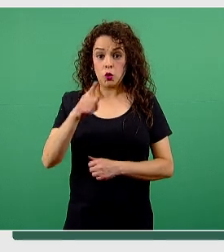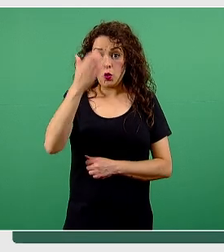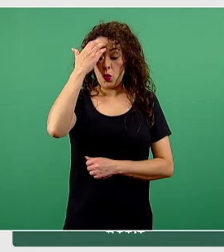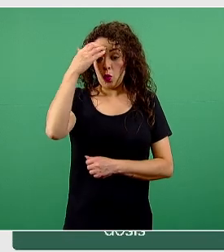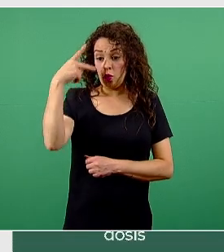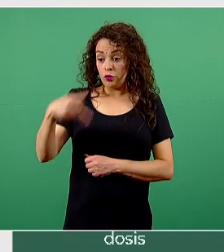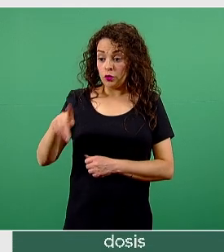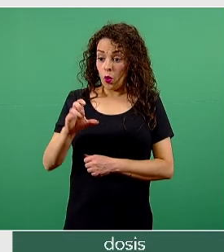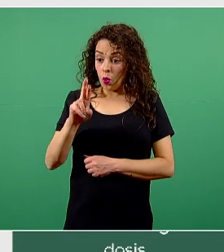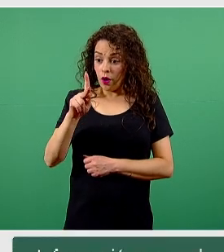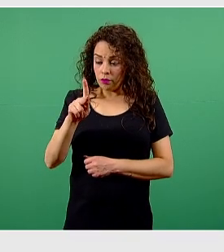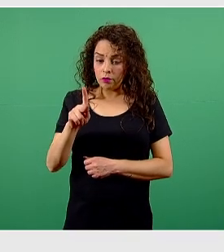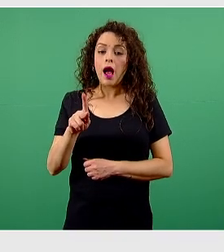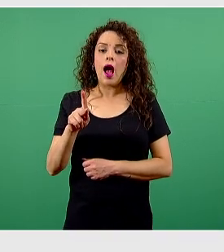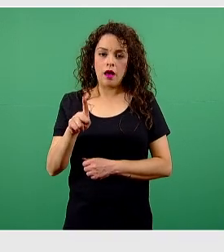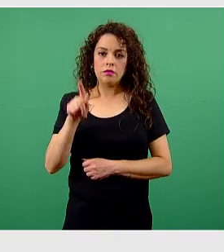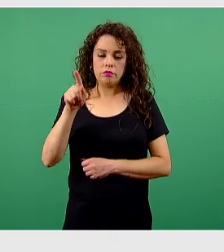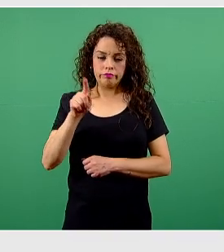CURP, lo anotan.